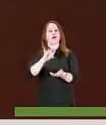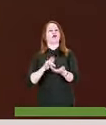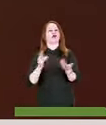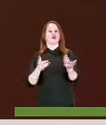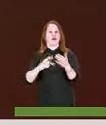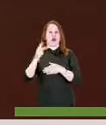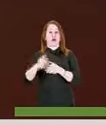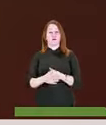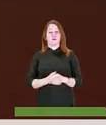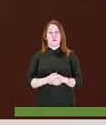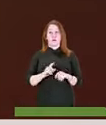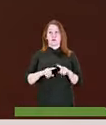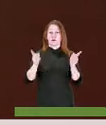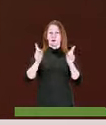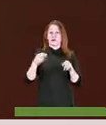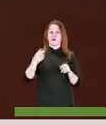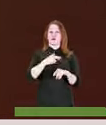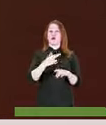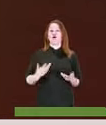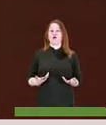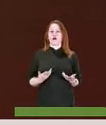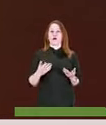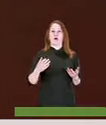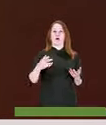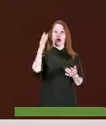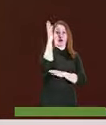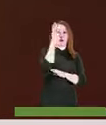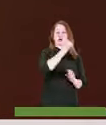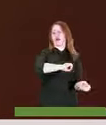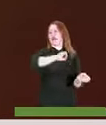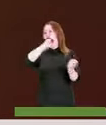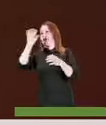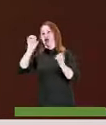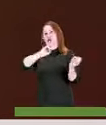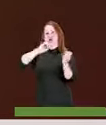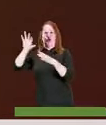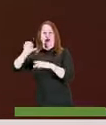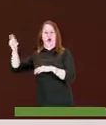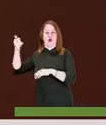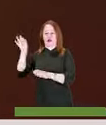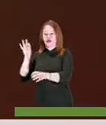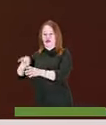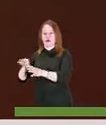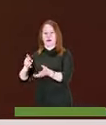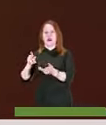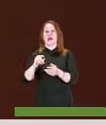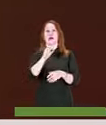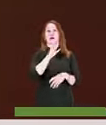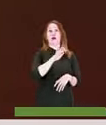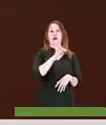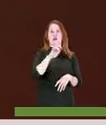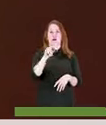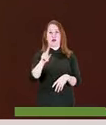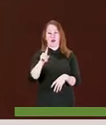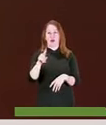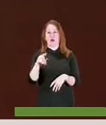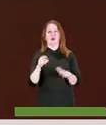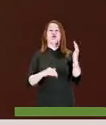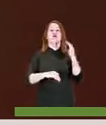proyecto. Pero también logramos trasladar más árboles. Solo estaban previstos 951 árboles que se bloqueaban y se trasladaban. Aumentamos